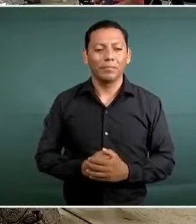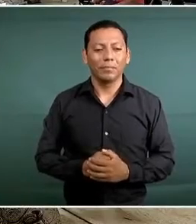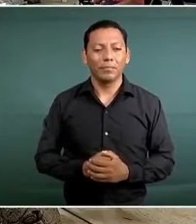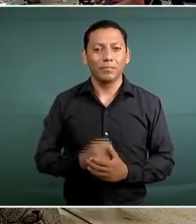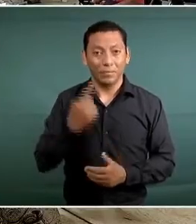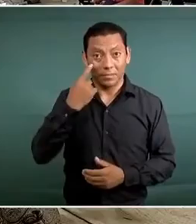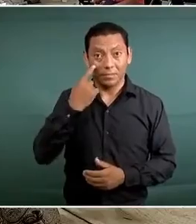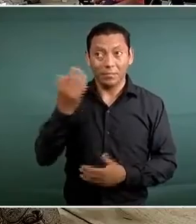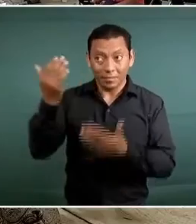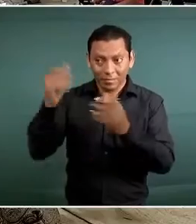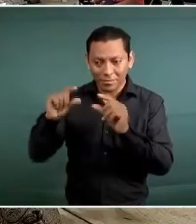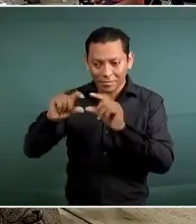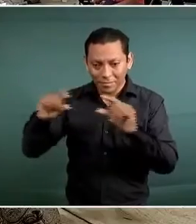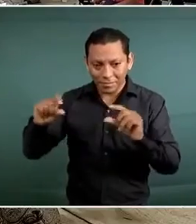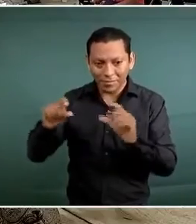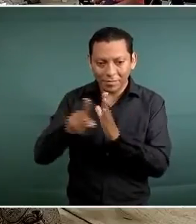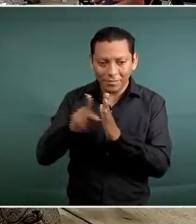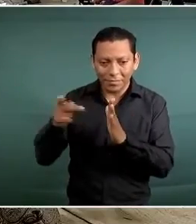mire la otra nota